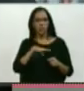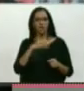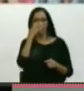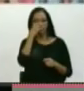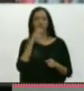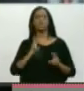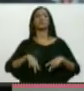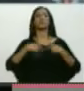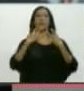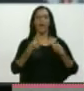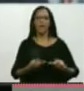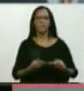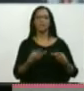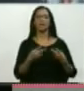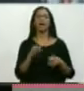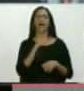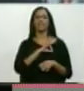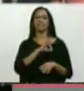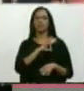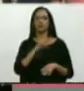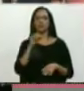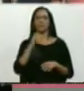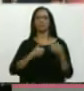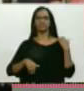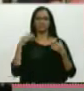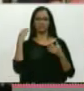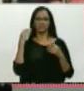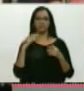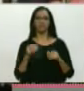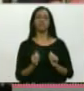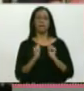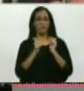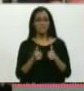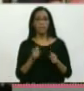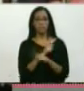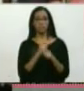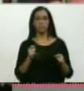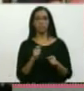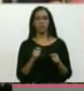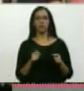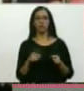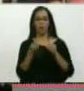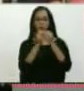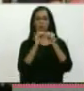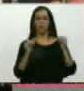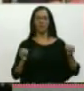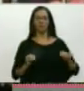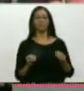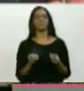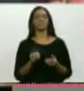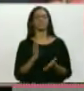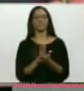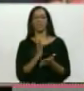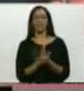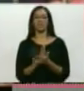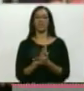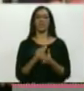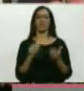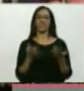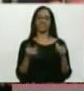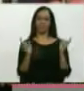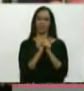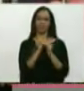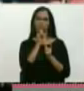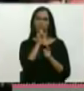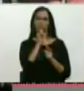ridículo nuevamente al señor Iván Duque. Y empezamos y terminamos con la siguiente frase que ha caracterizado siempre esta cápsula